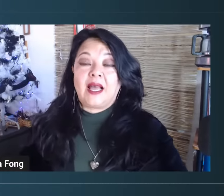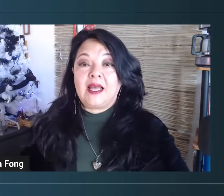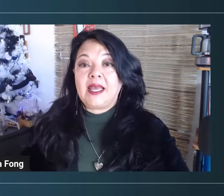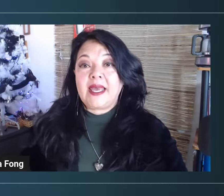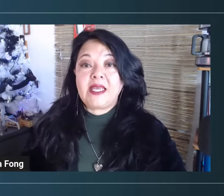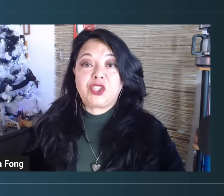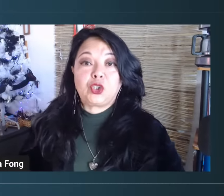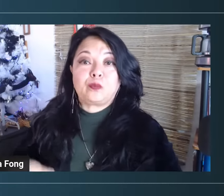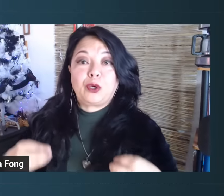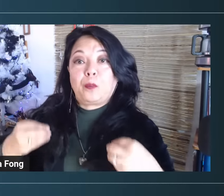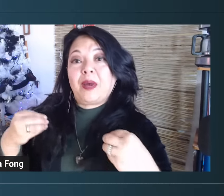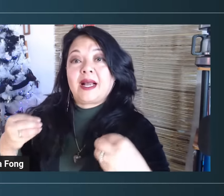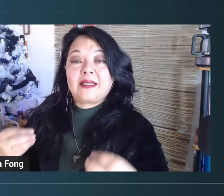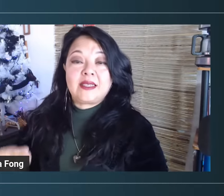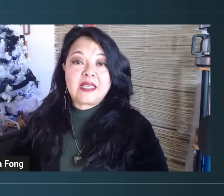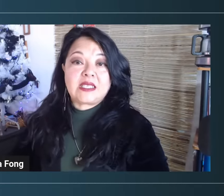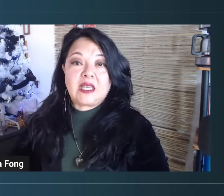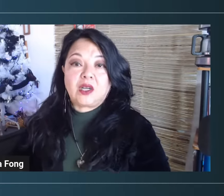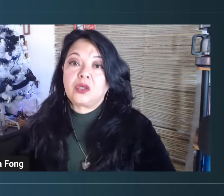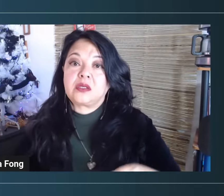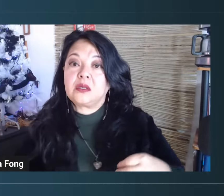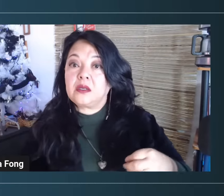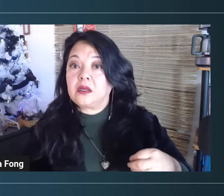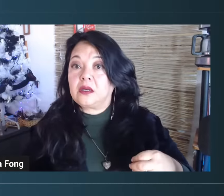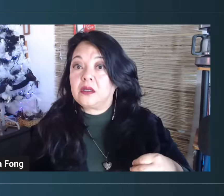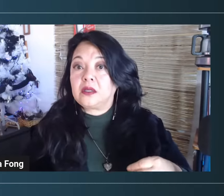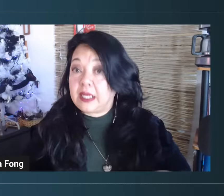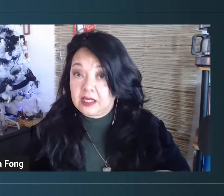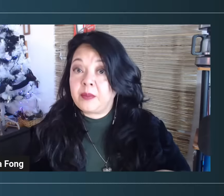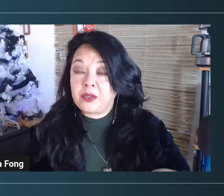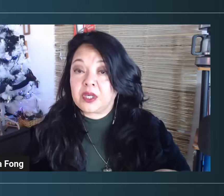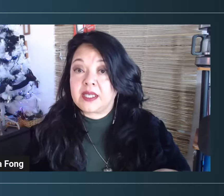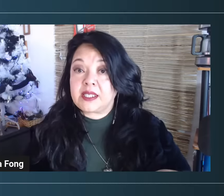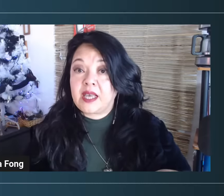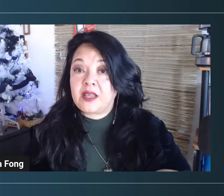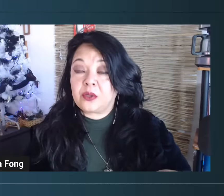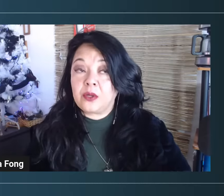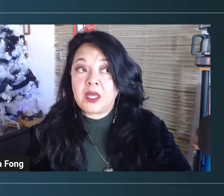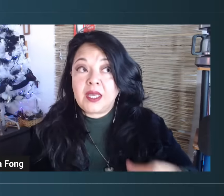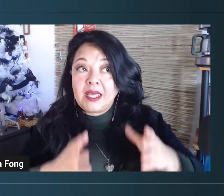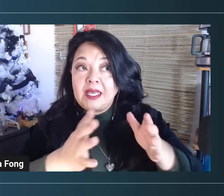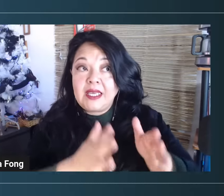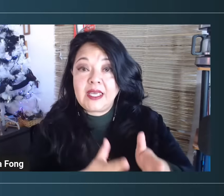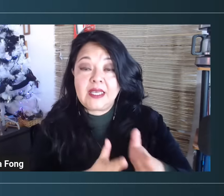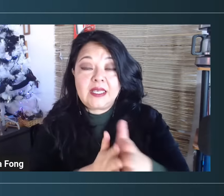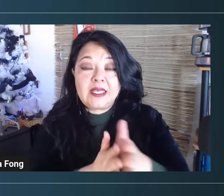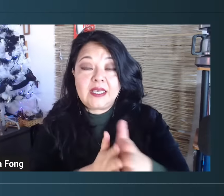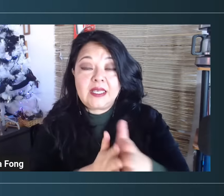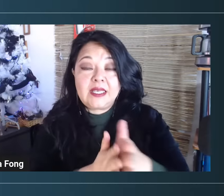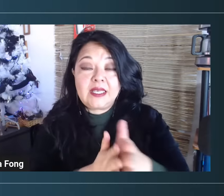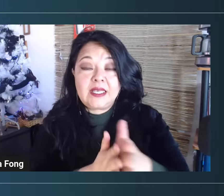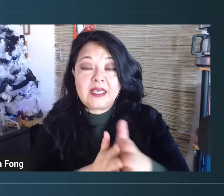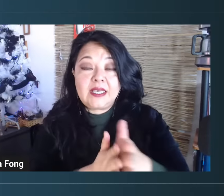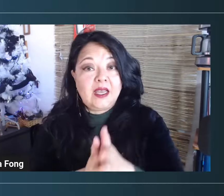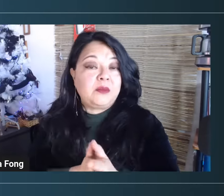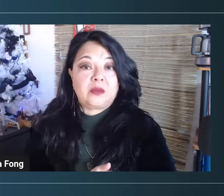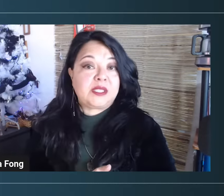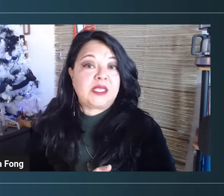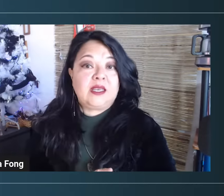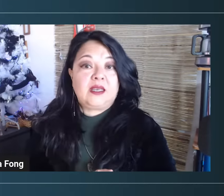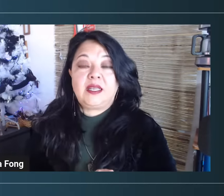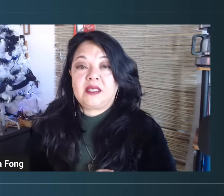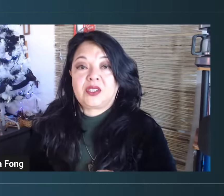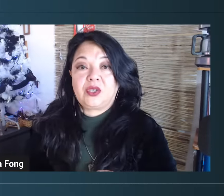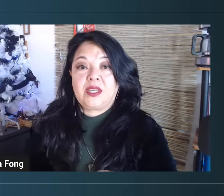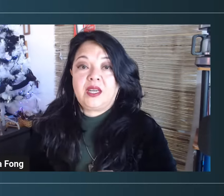propaganda hechos propagandísticos el crimen organizado y la